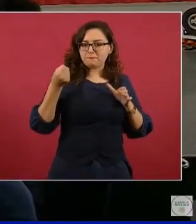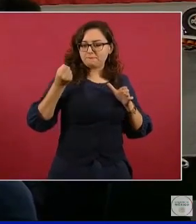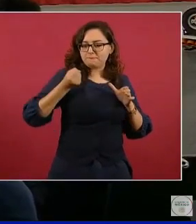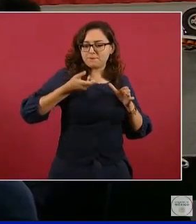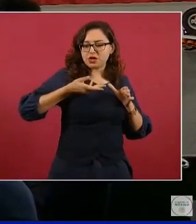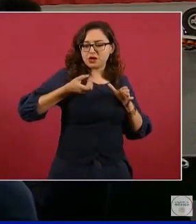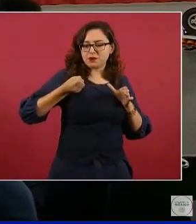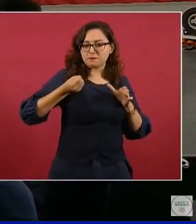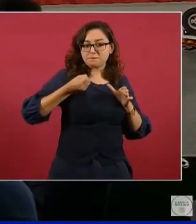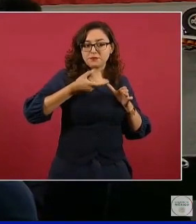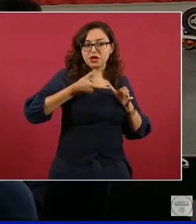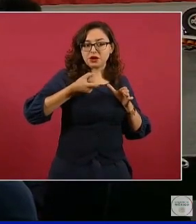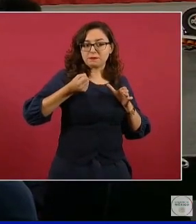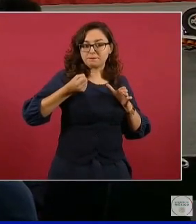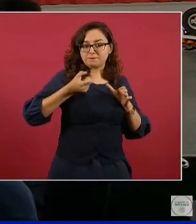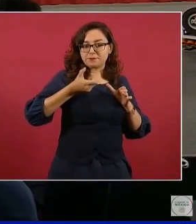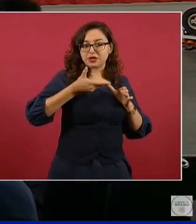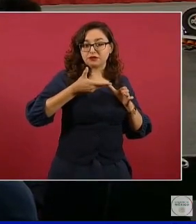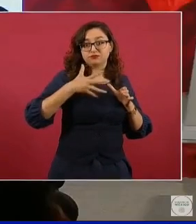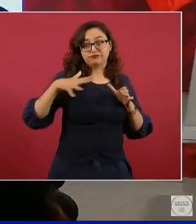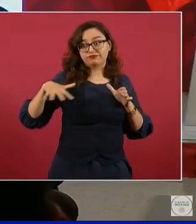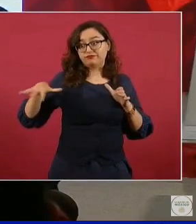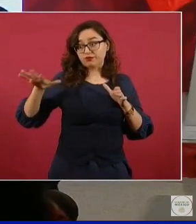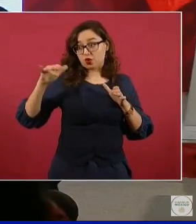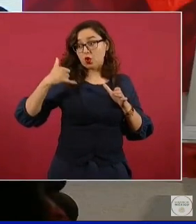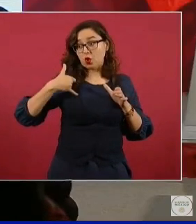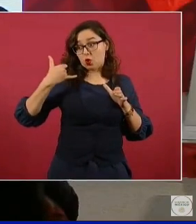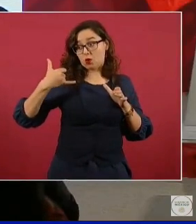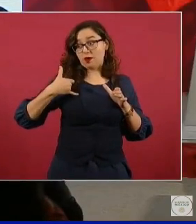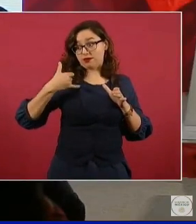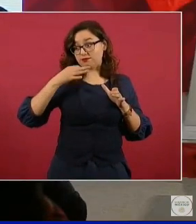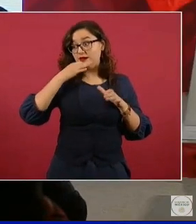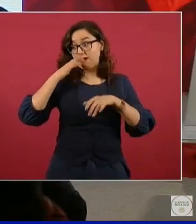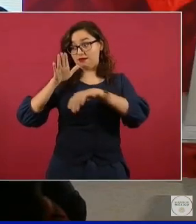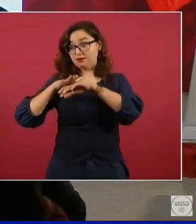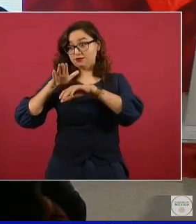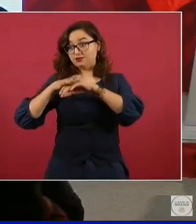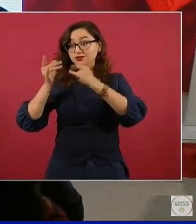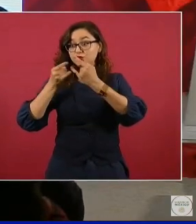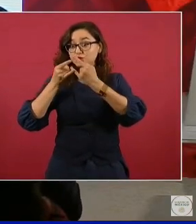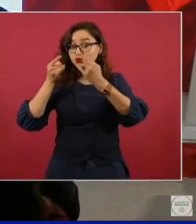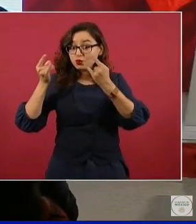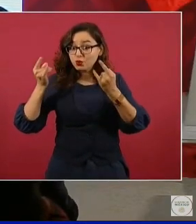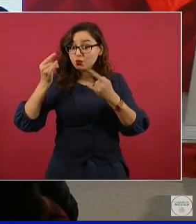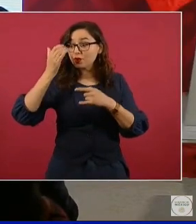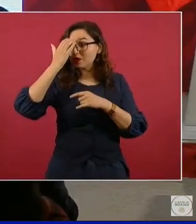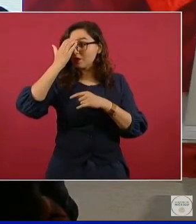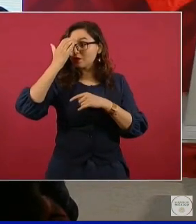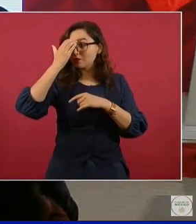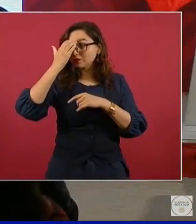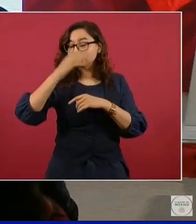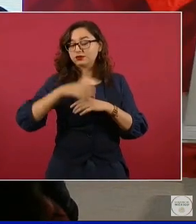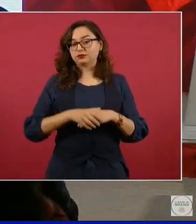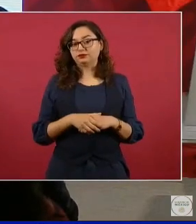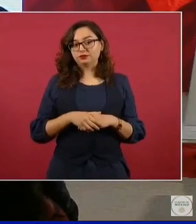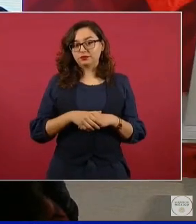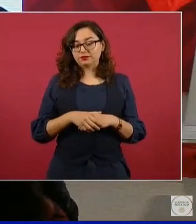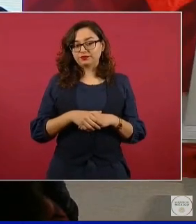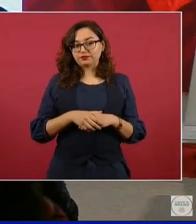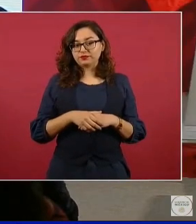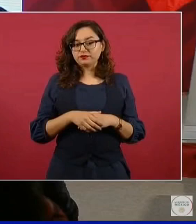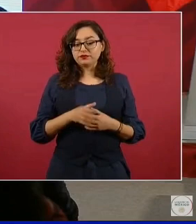Para los jóvenes. Cuando entra Salinas aquí, en la revista